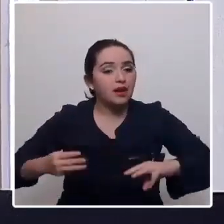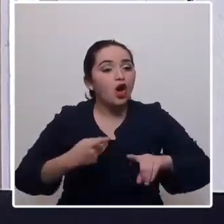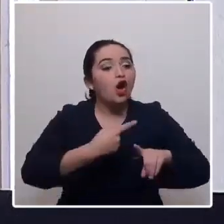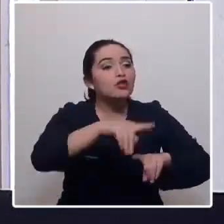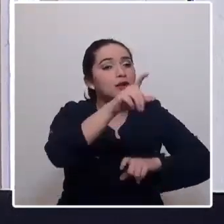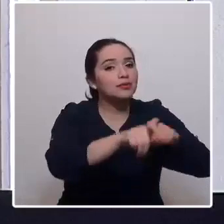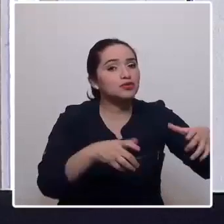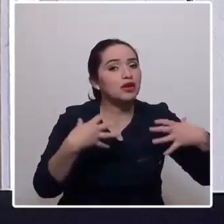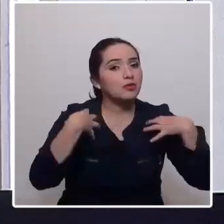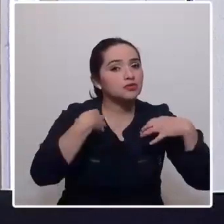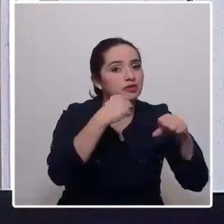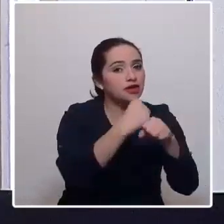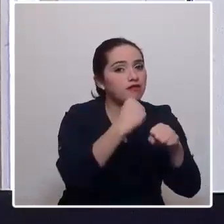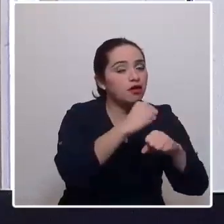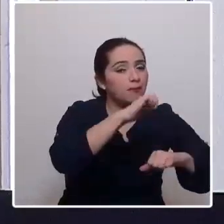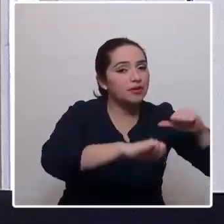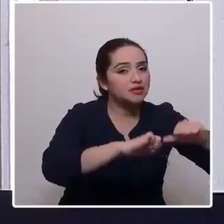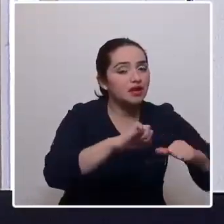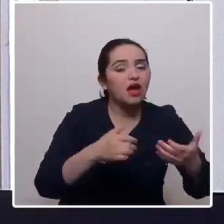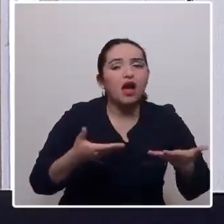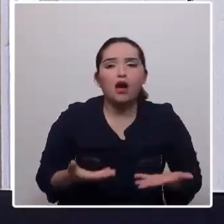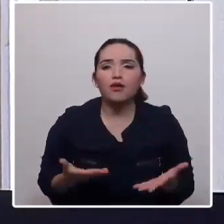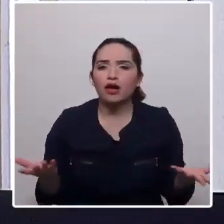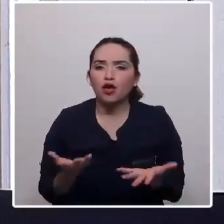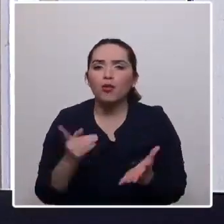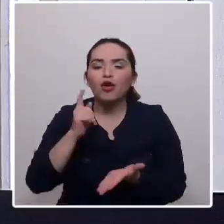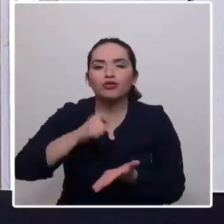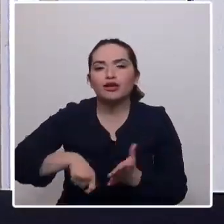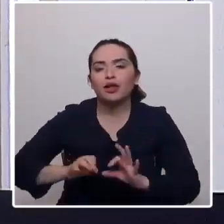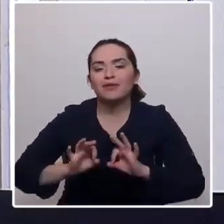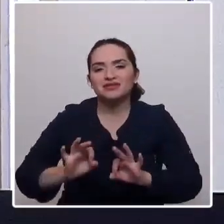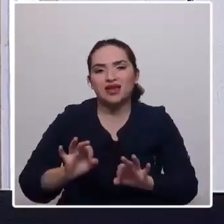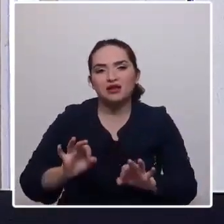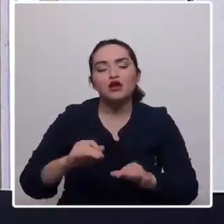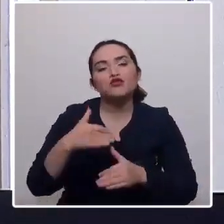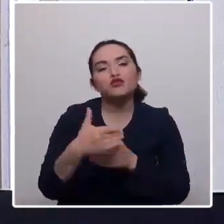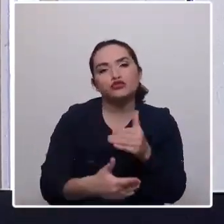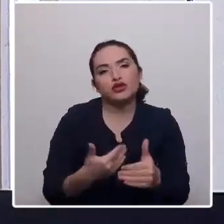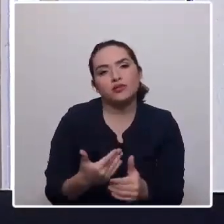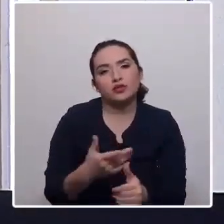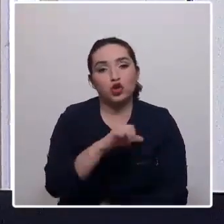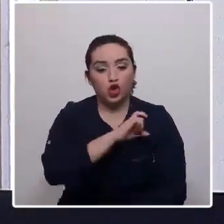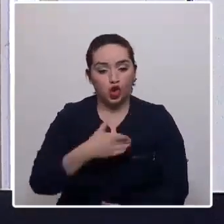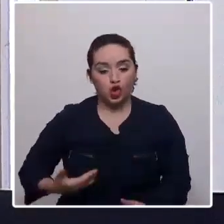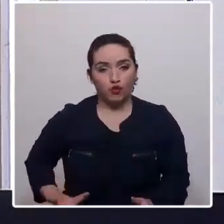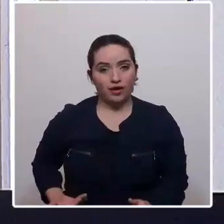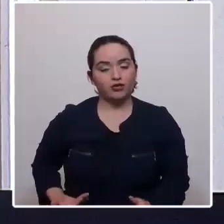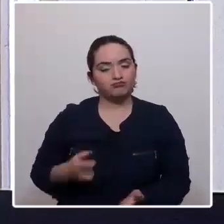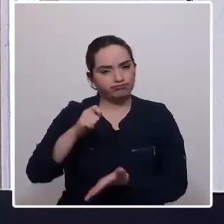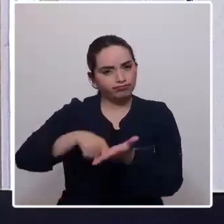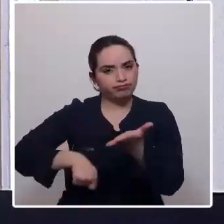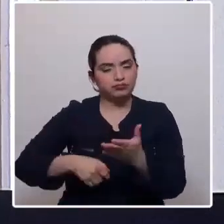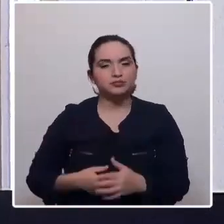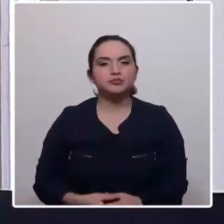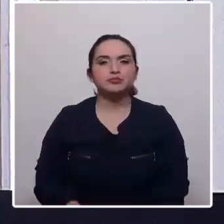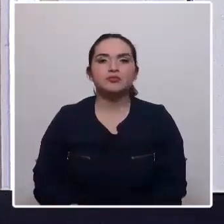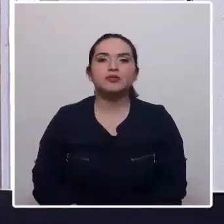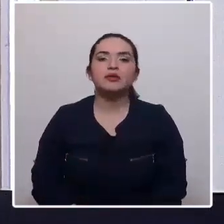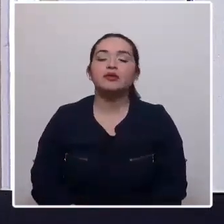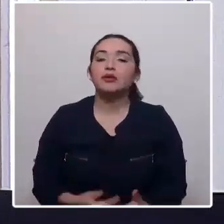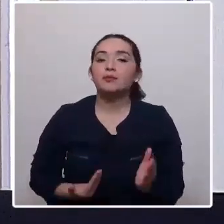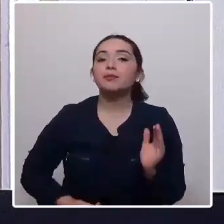como ya expliqué, hoy se entregan a través de contratos especiales de operación por parte del gobierno de turno. Proponemos además que las